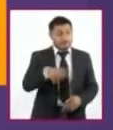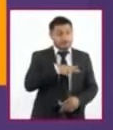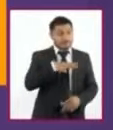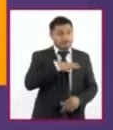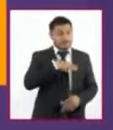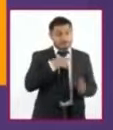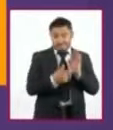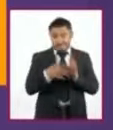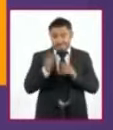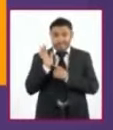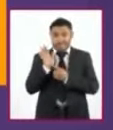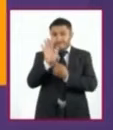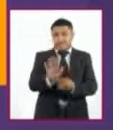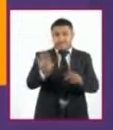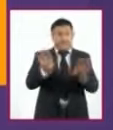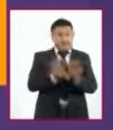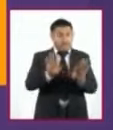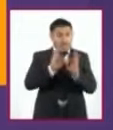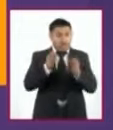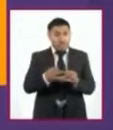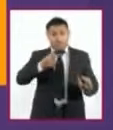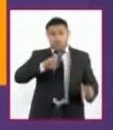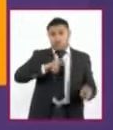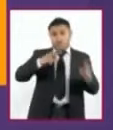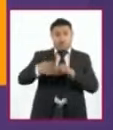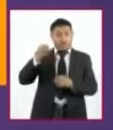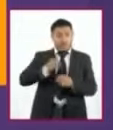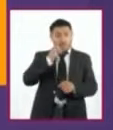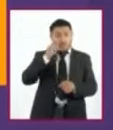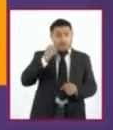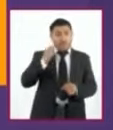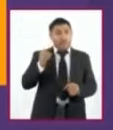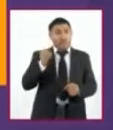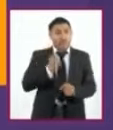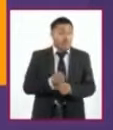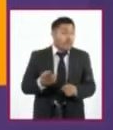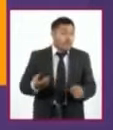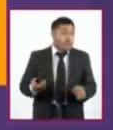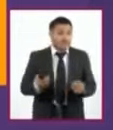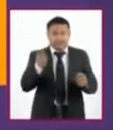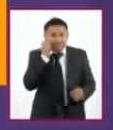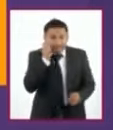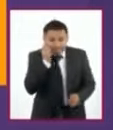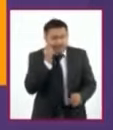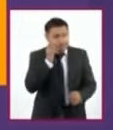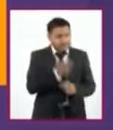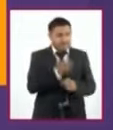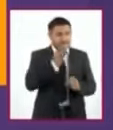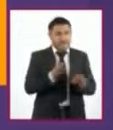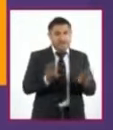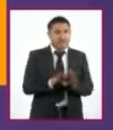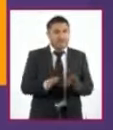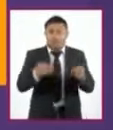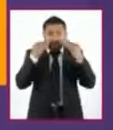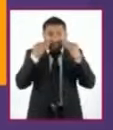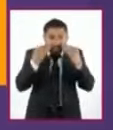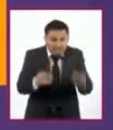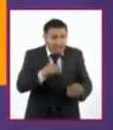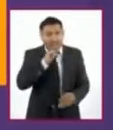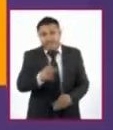se muestra como un reflejo invertido del original, aun cuando en este caso no sea evidente, a menos